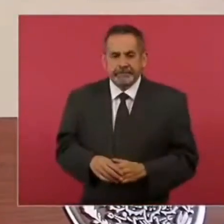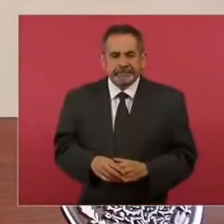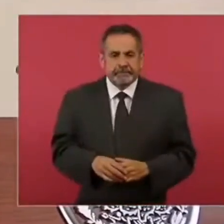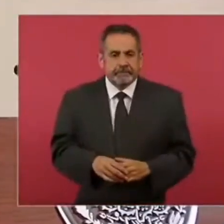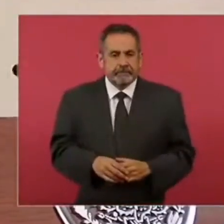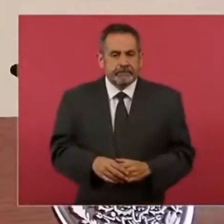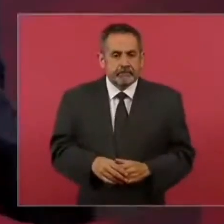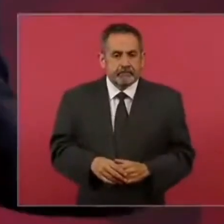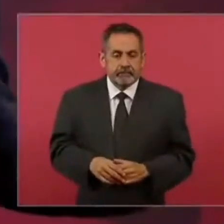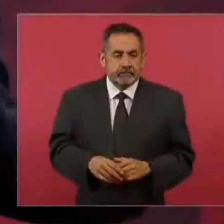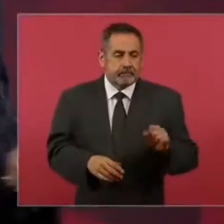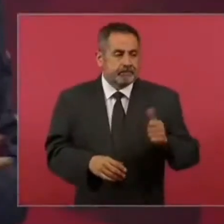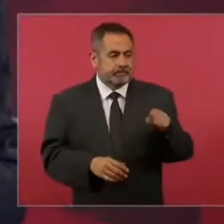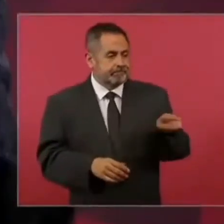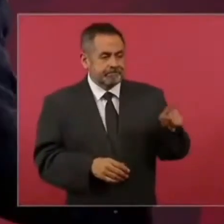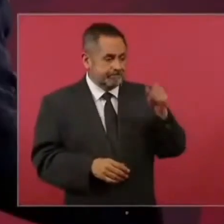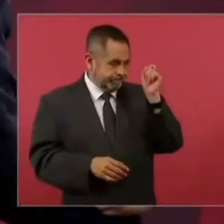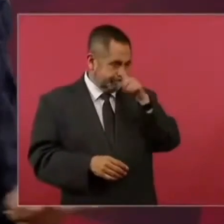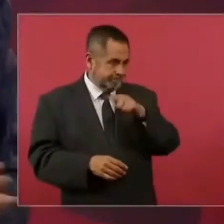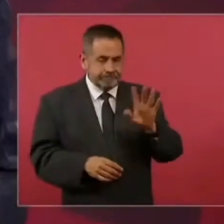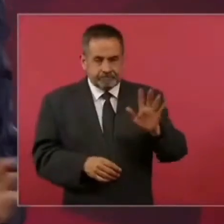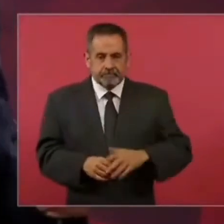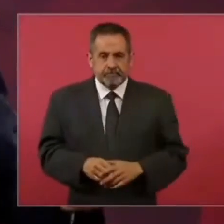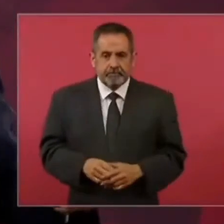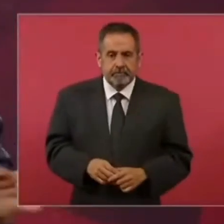que pues es muy difícil, aunque